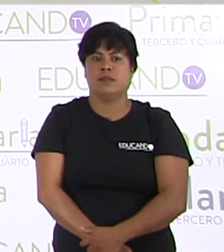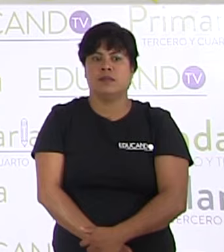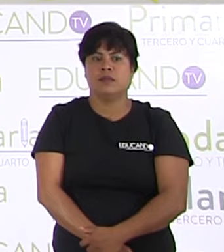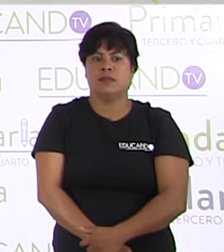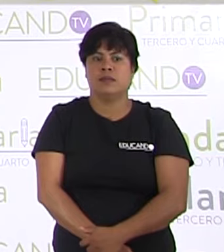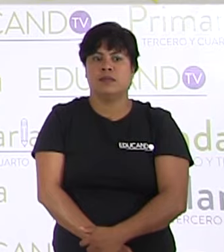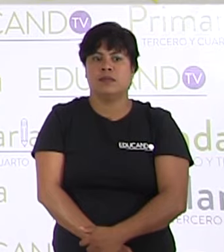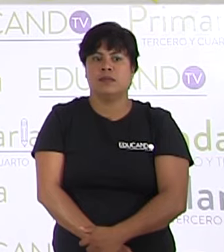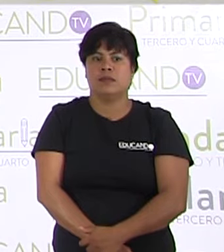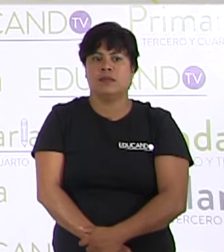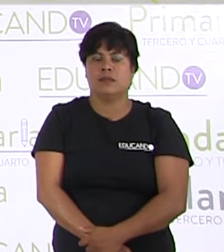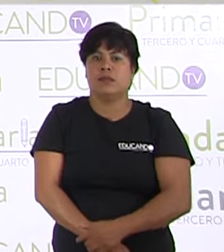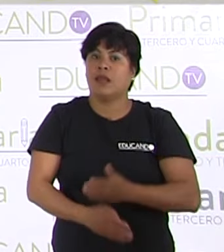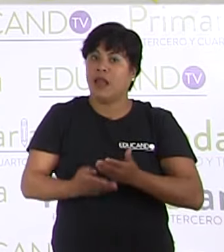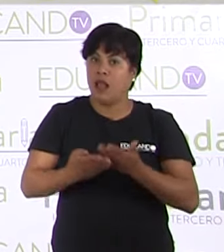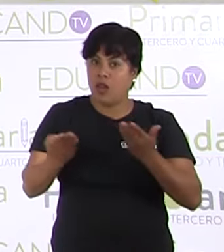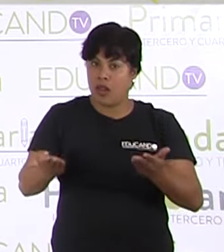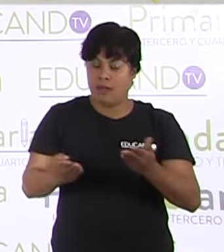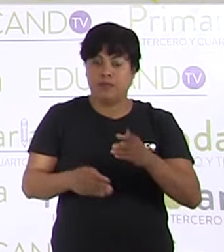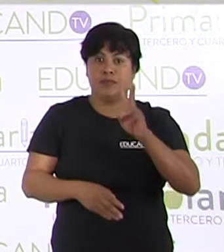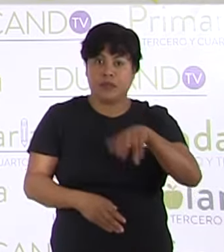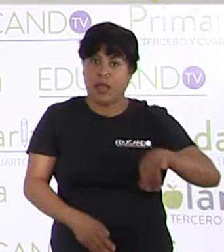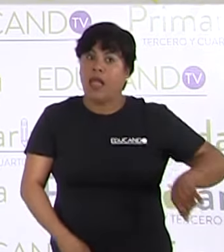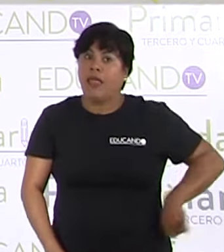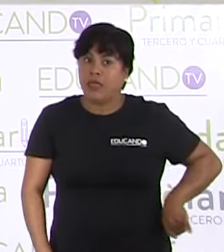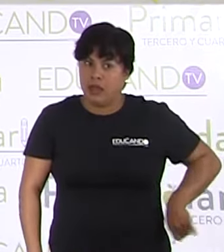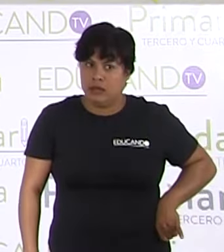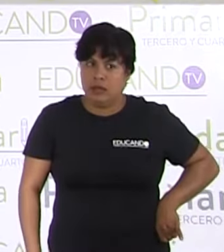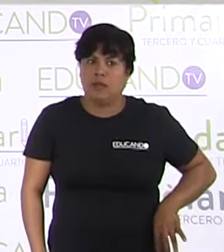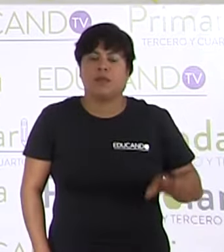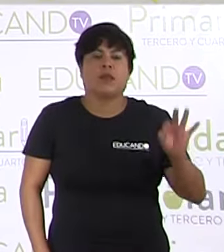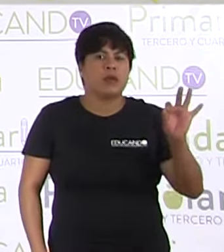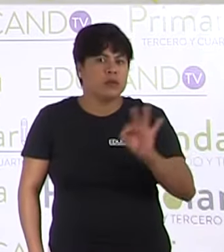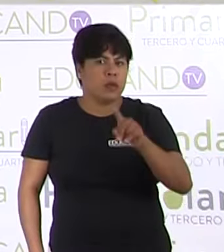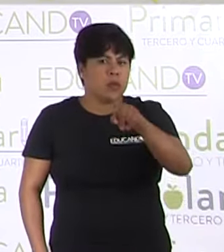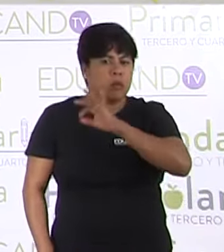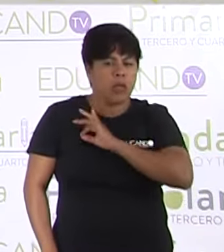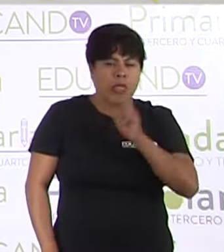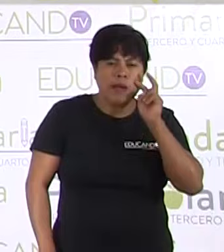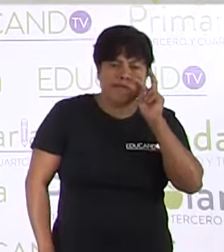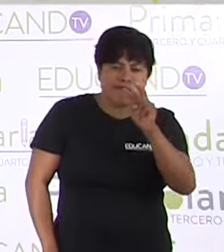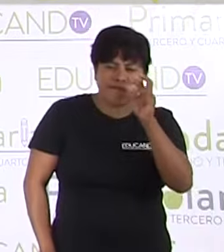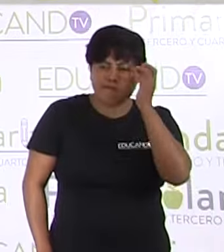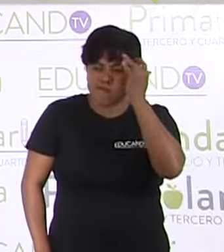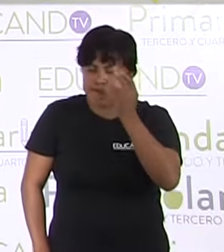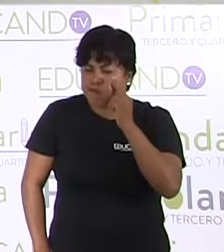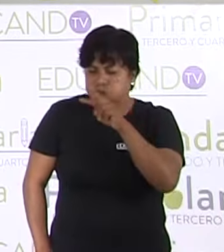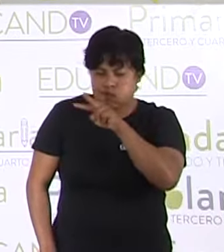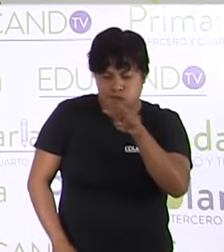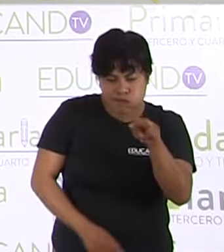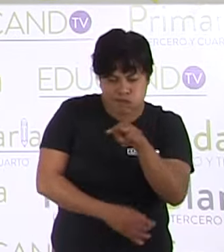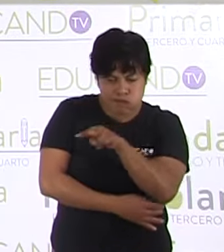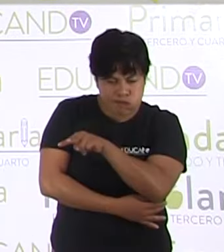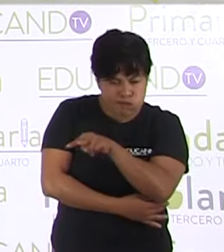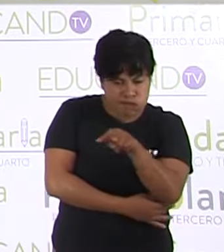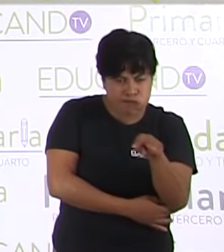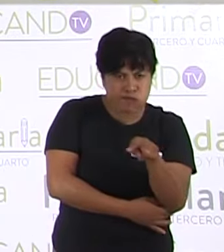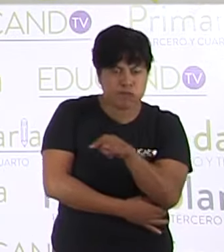Sale ahora una cosa muy interesante no sé si ustedes lo han analizado